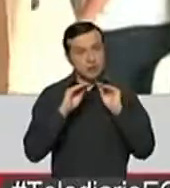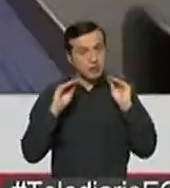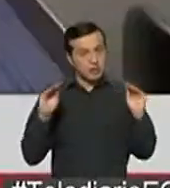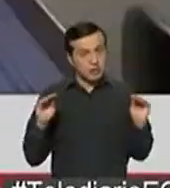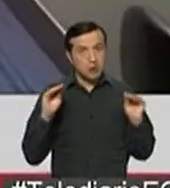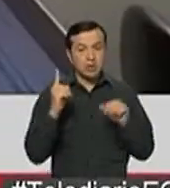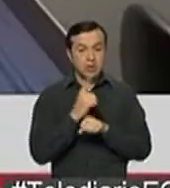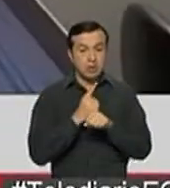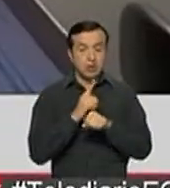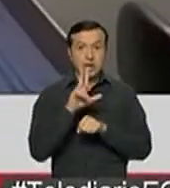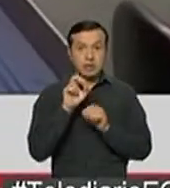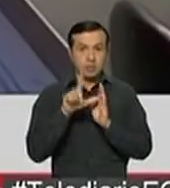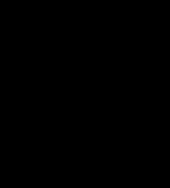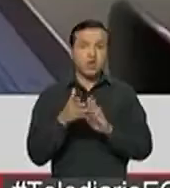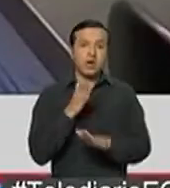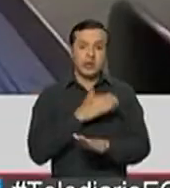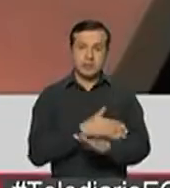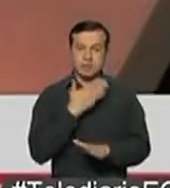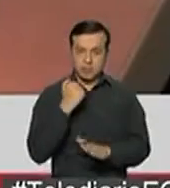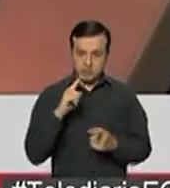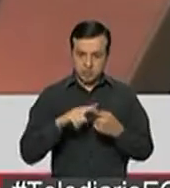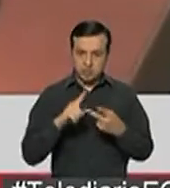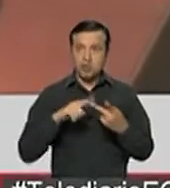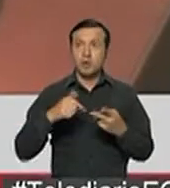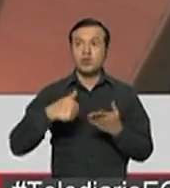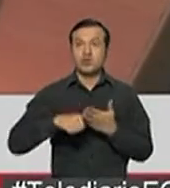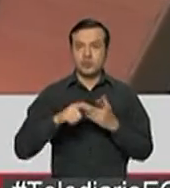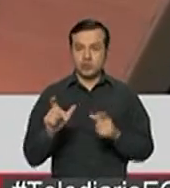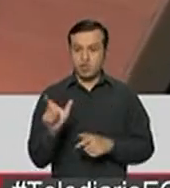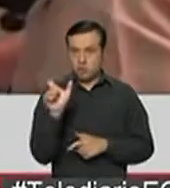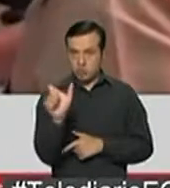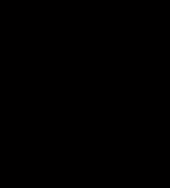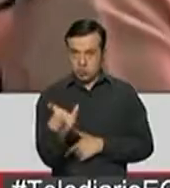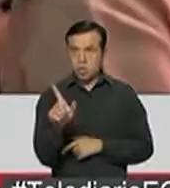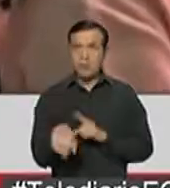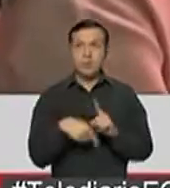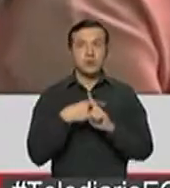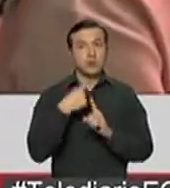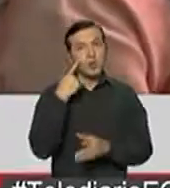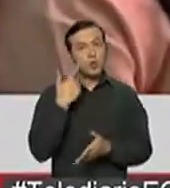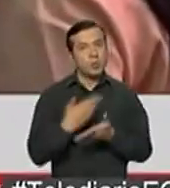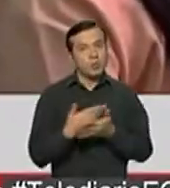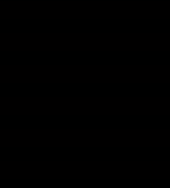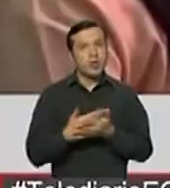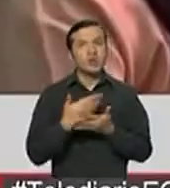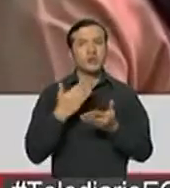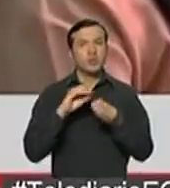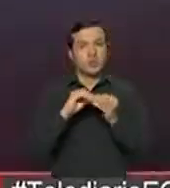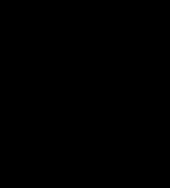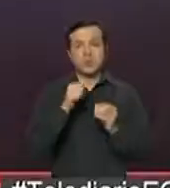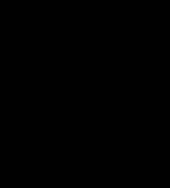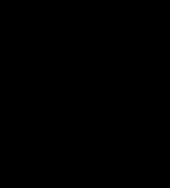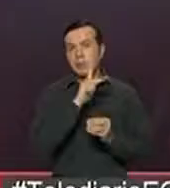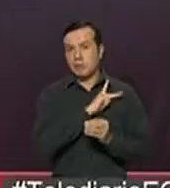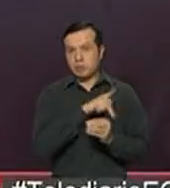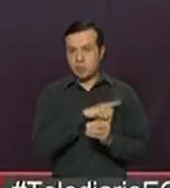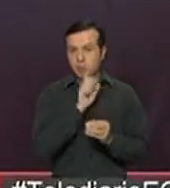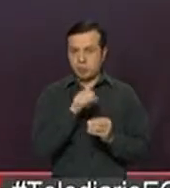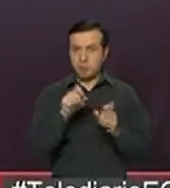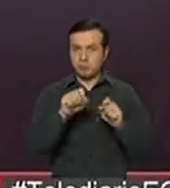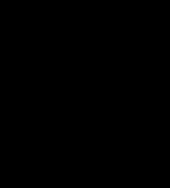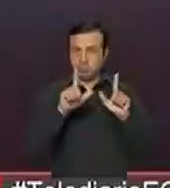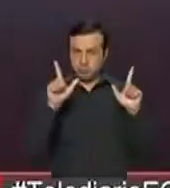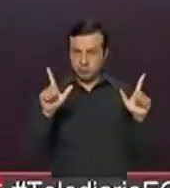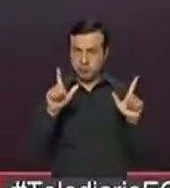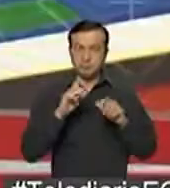media hora antes del examen, tener a la mano la cédula de identidad y el comprobante con su usuario y contraseña. Luis Alfonso Zúñiga,